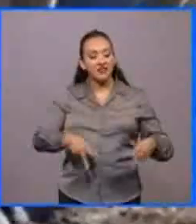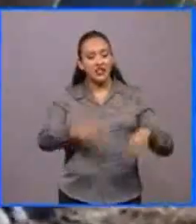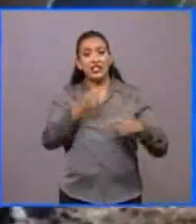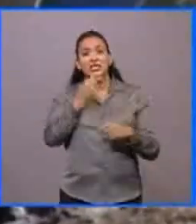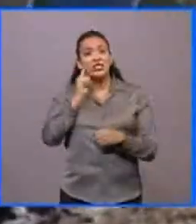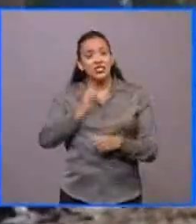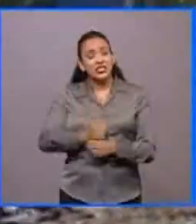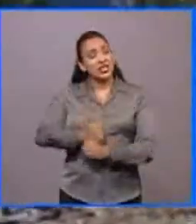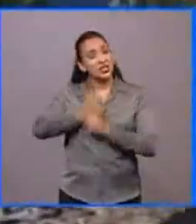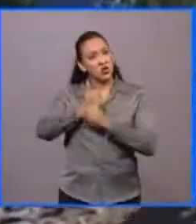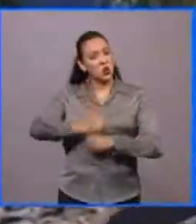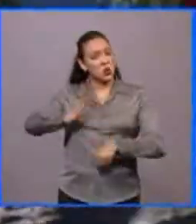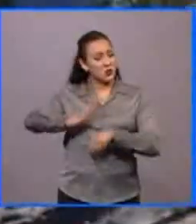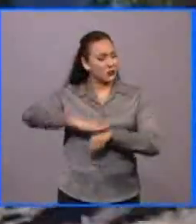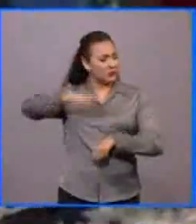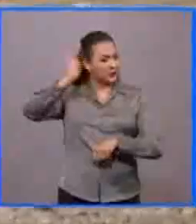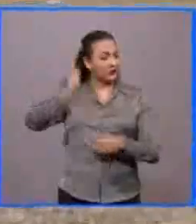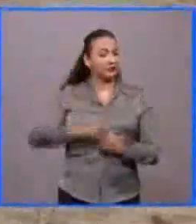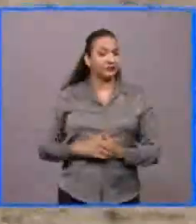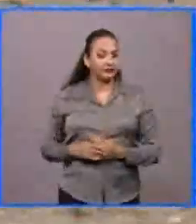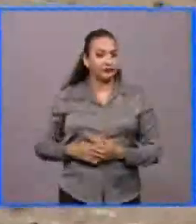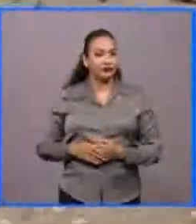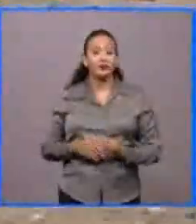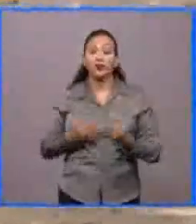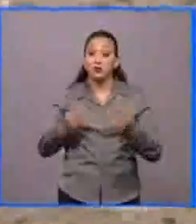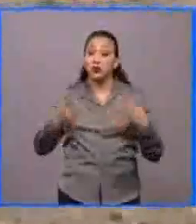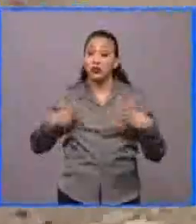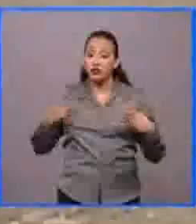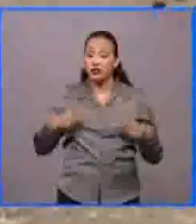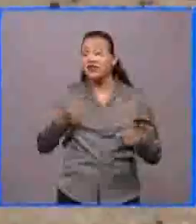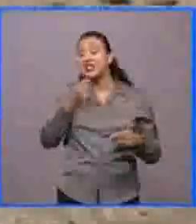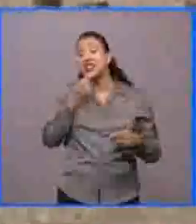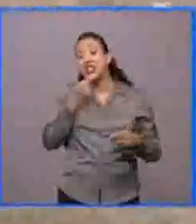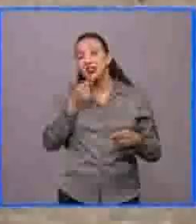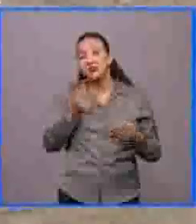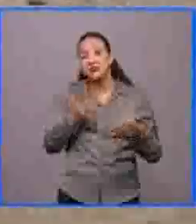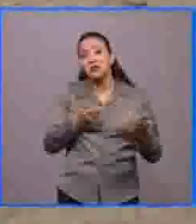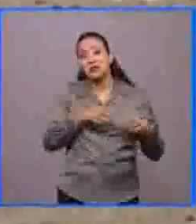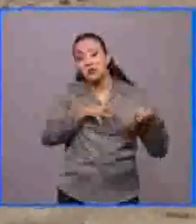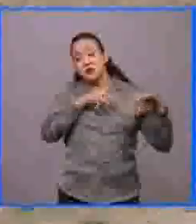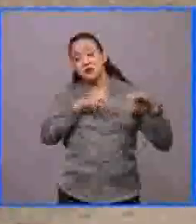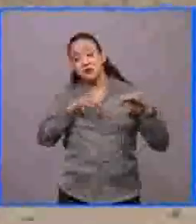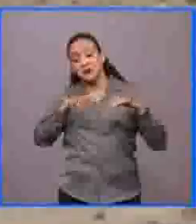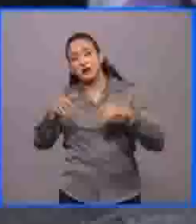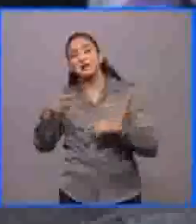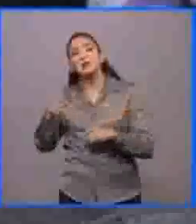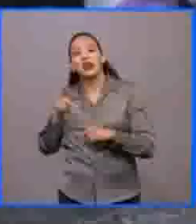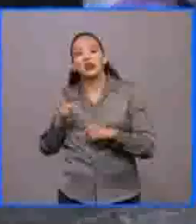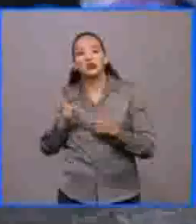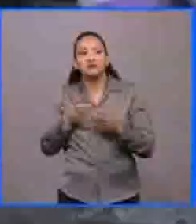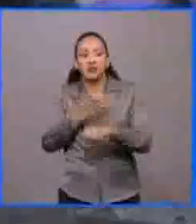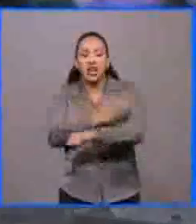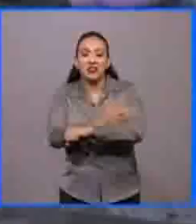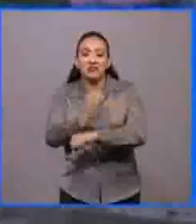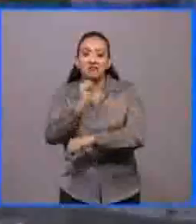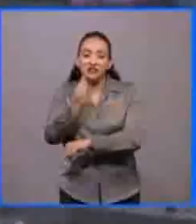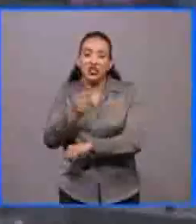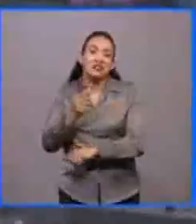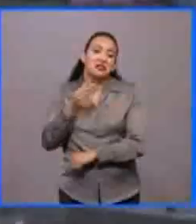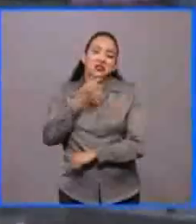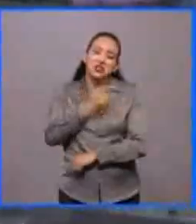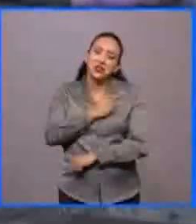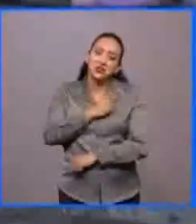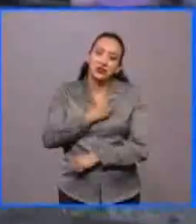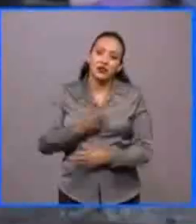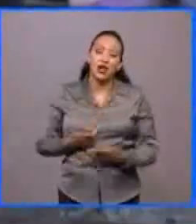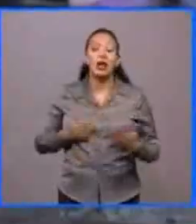armados, entre otros peligros, mientras transitan sin acompañamiento en busca de seguridad. De acuerdo con un nuevo estudio de